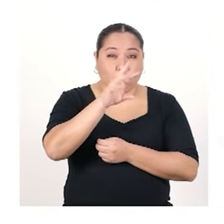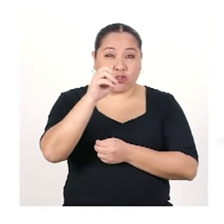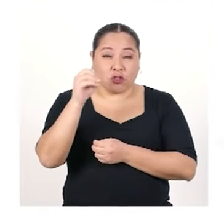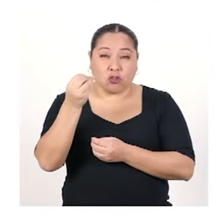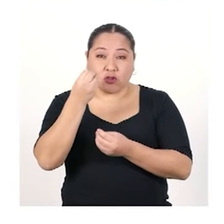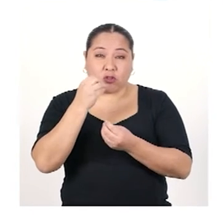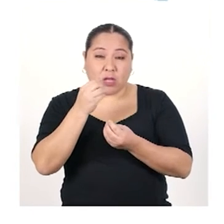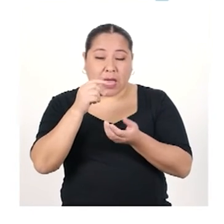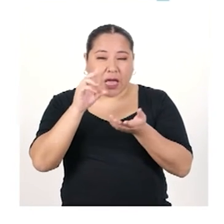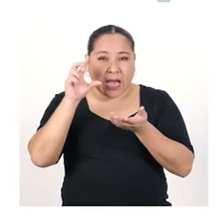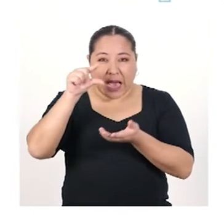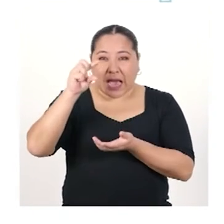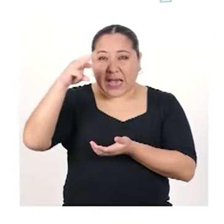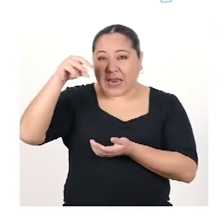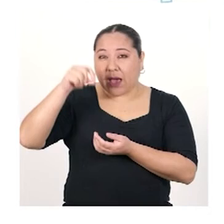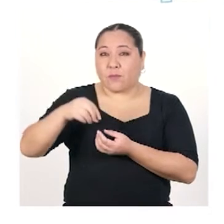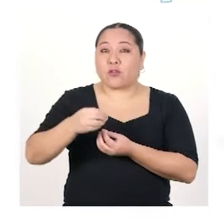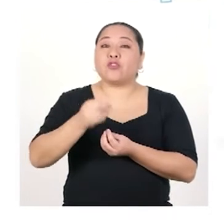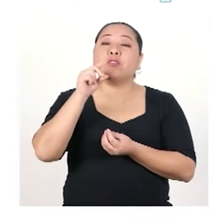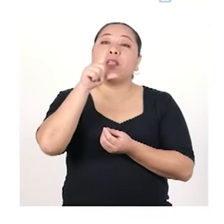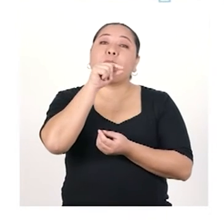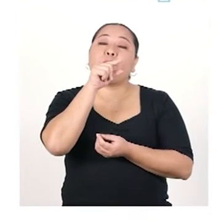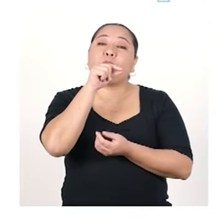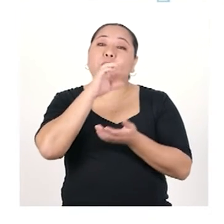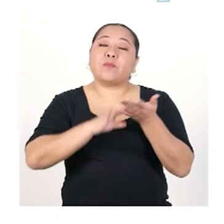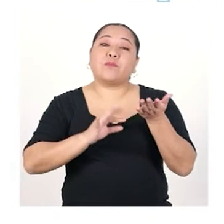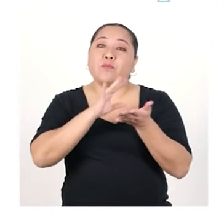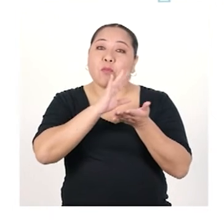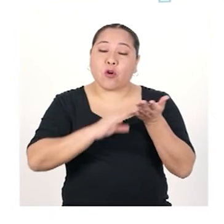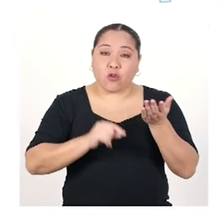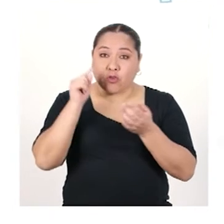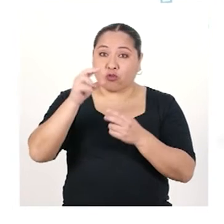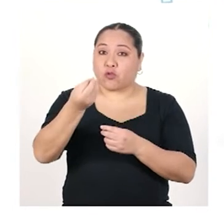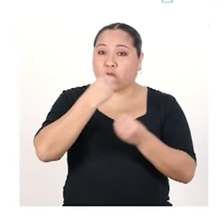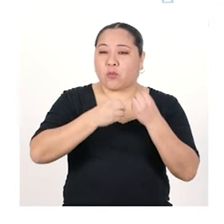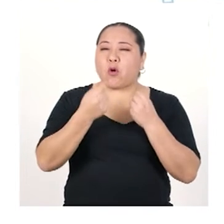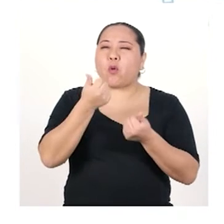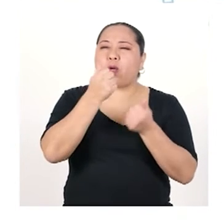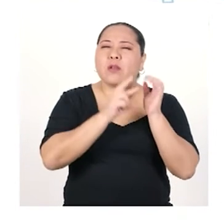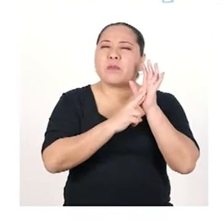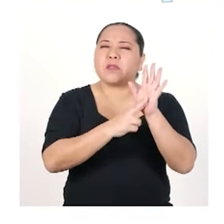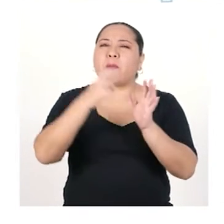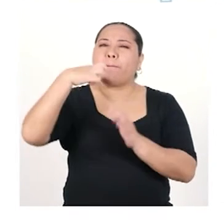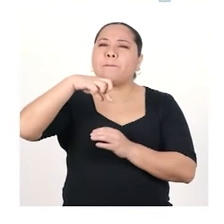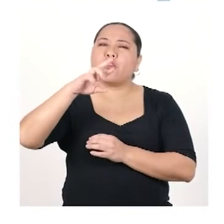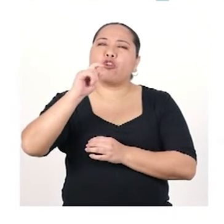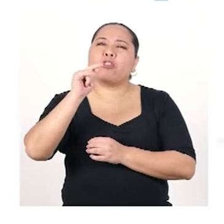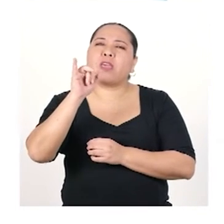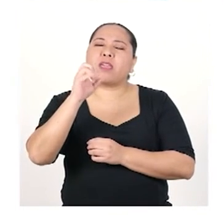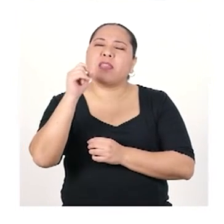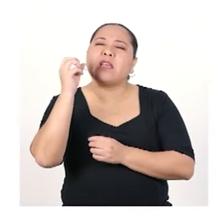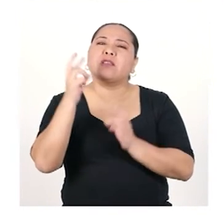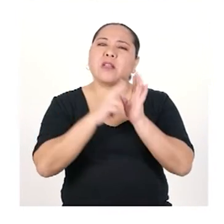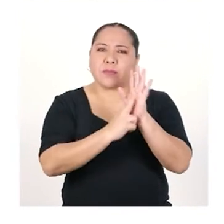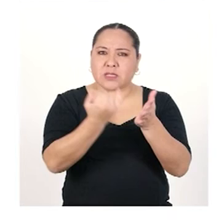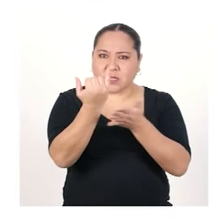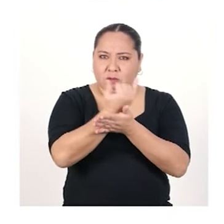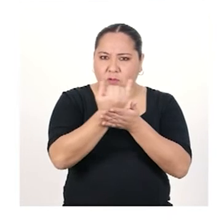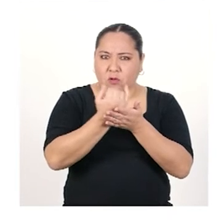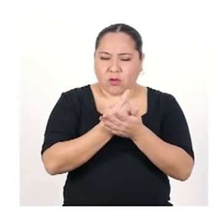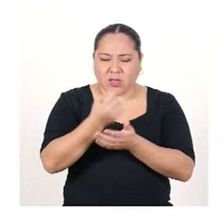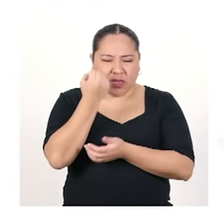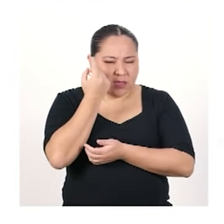de pollo en su almuerzo, ¿qué parte representa las proteínas? Represéntalo gráficamente